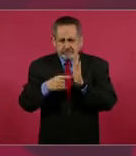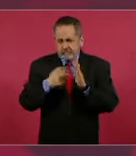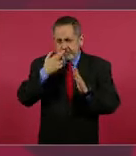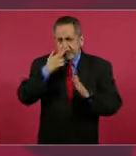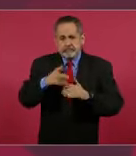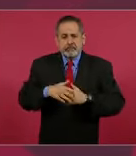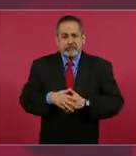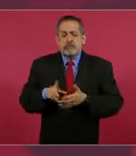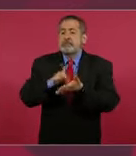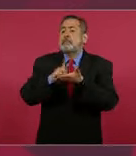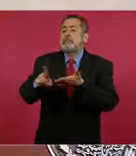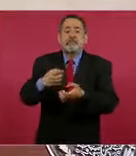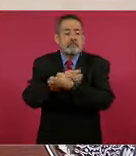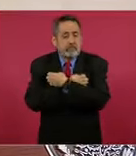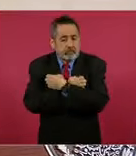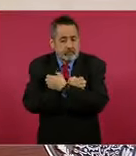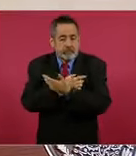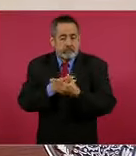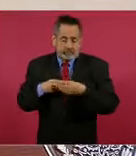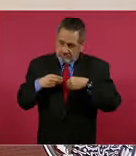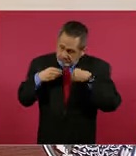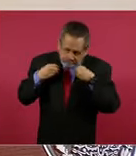el derecho a la educación,